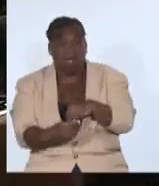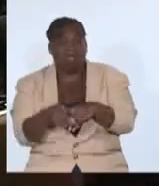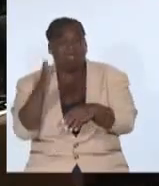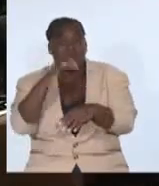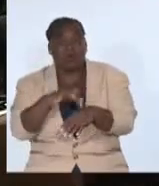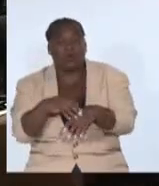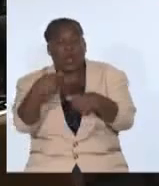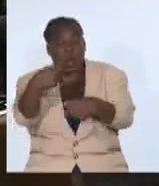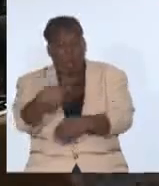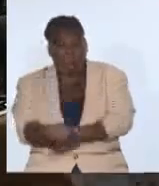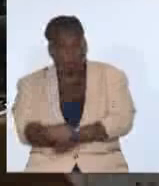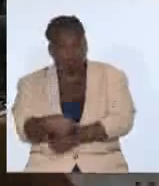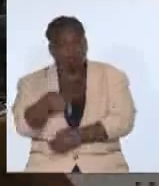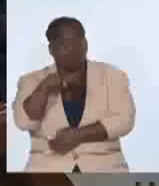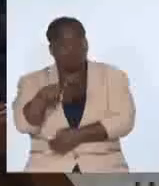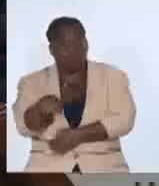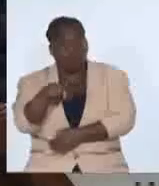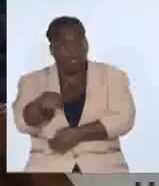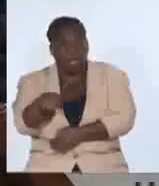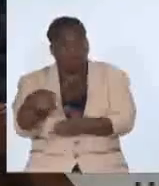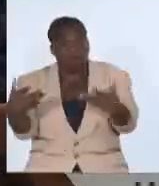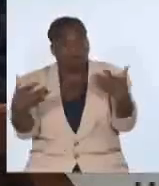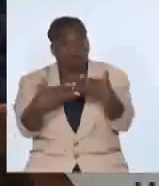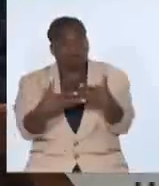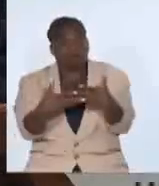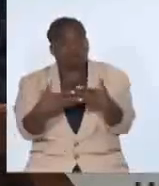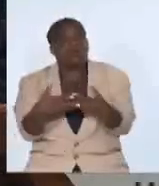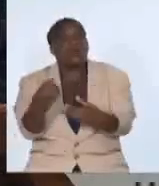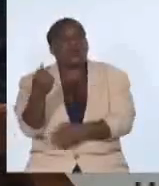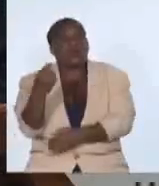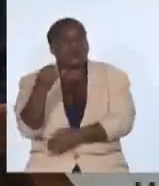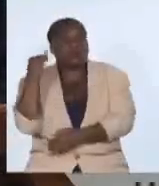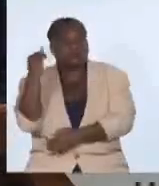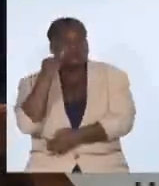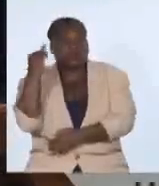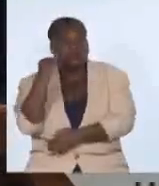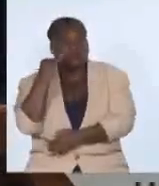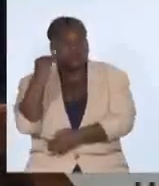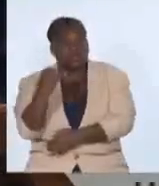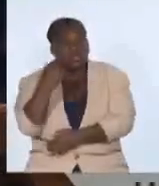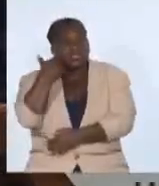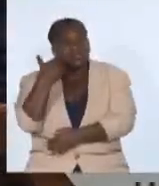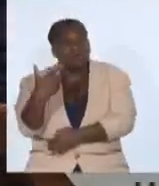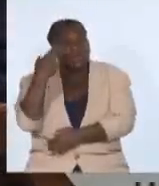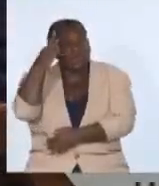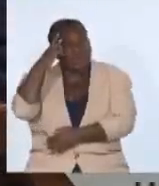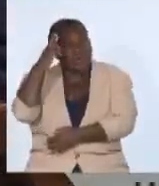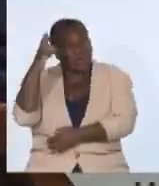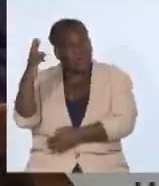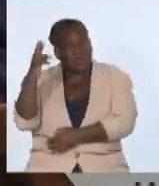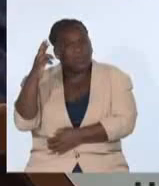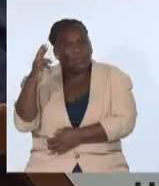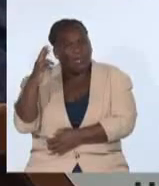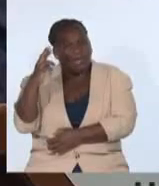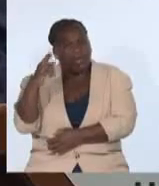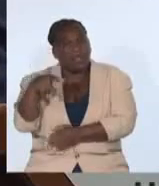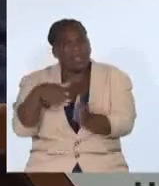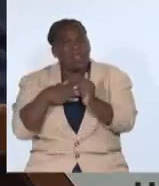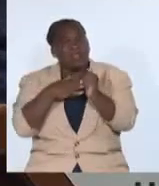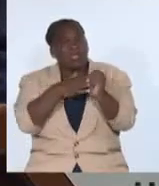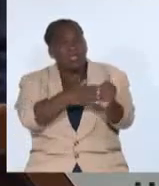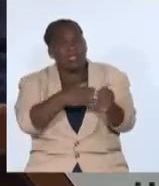que rigen las relaciones económicas internacionales vale recordar los llamados de nuestros líderes